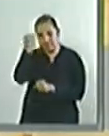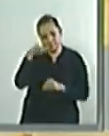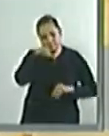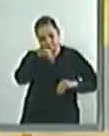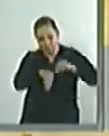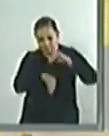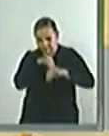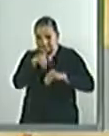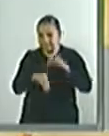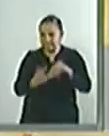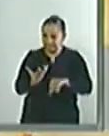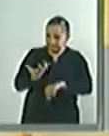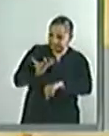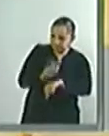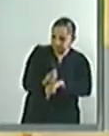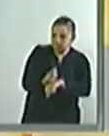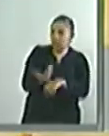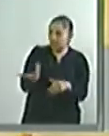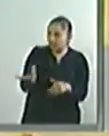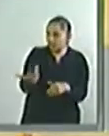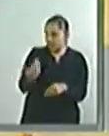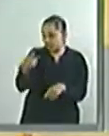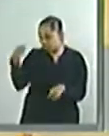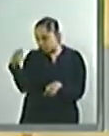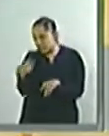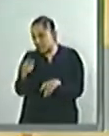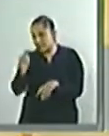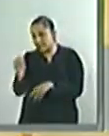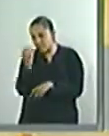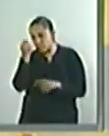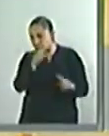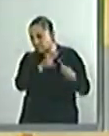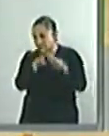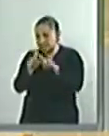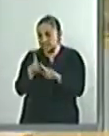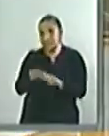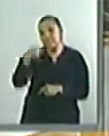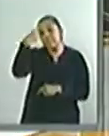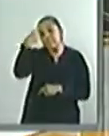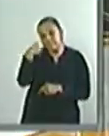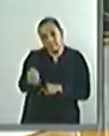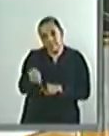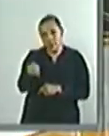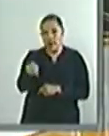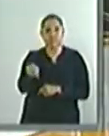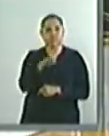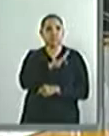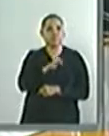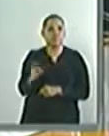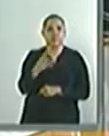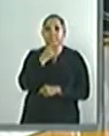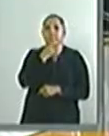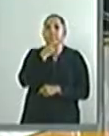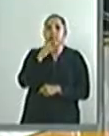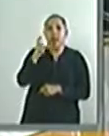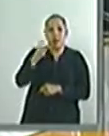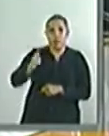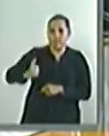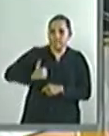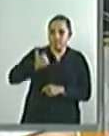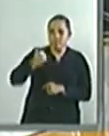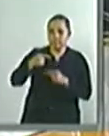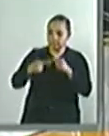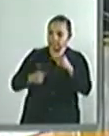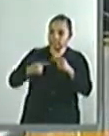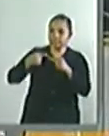transferir tecnología a fin de contribuir al aprovechamiento sustentable de la